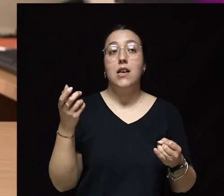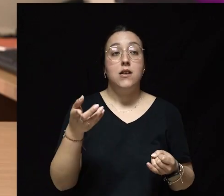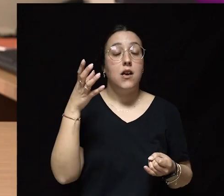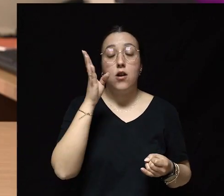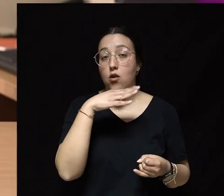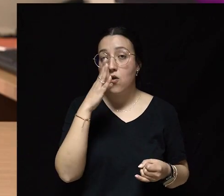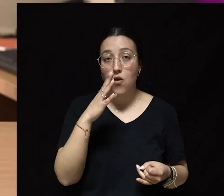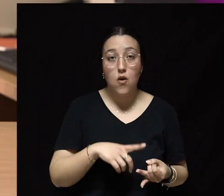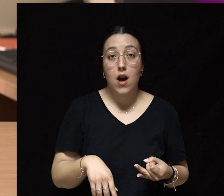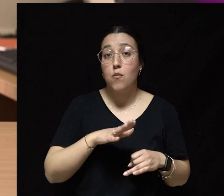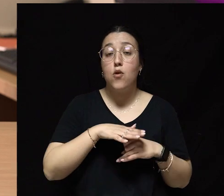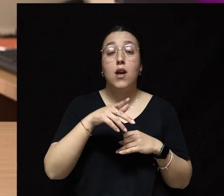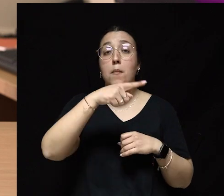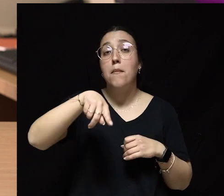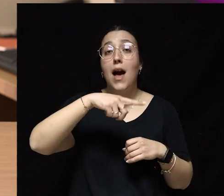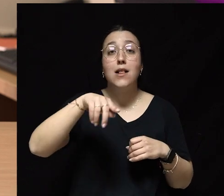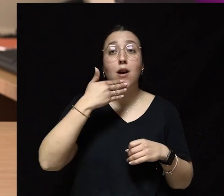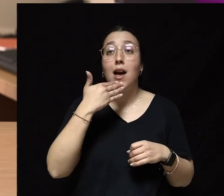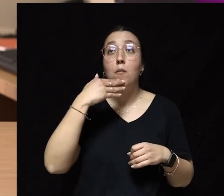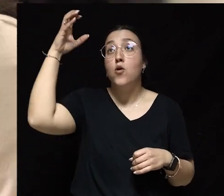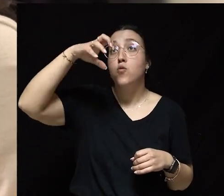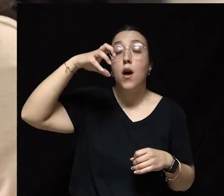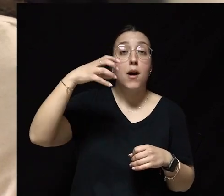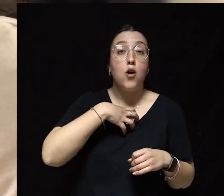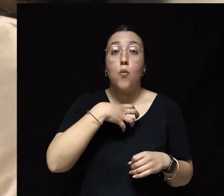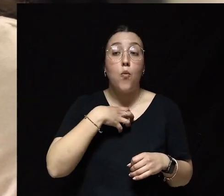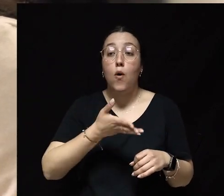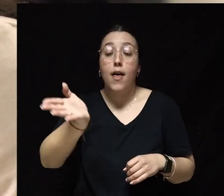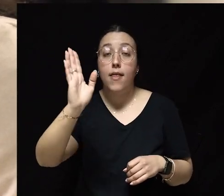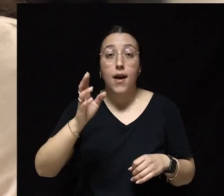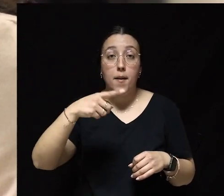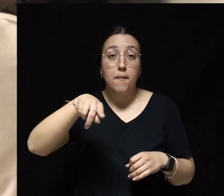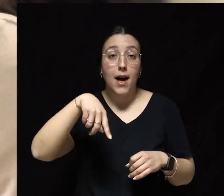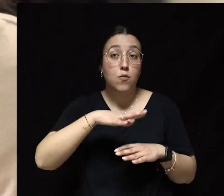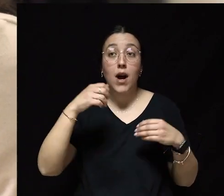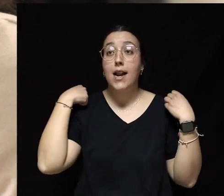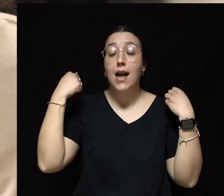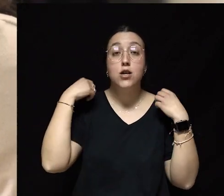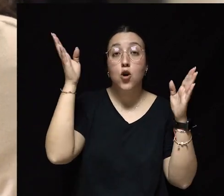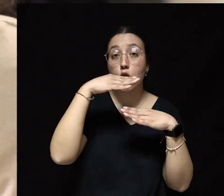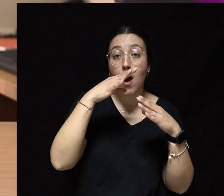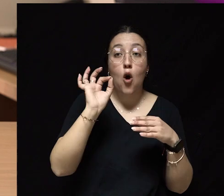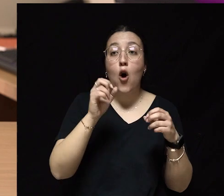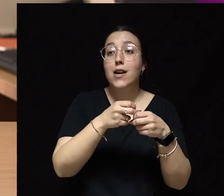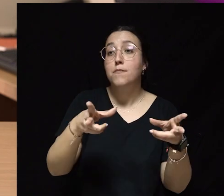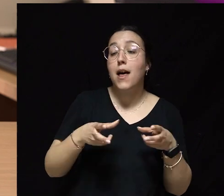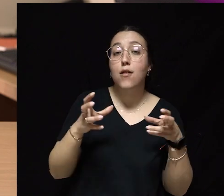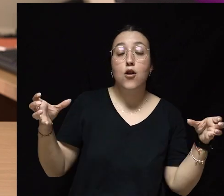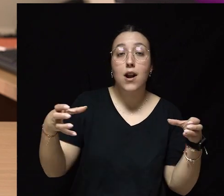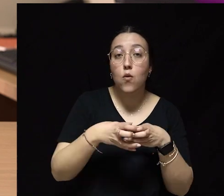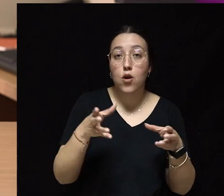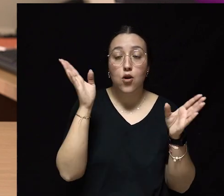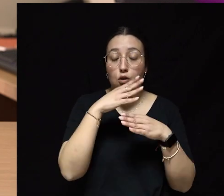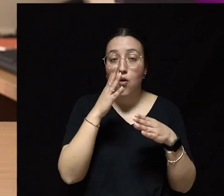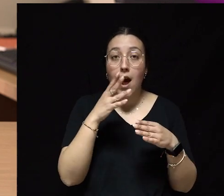espacios cerrados, por ejemplo en días de lluvia, porque no disponemos ni de gimnasio ni de un centro de un espacio de reuniones, y luego